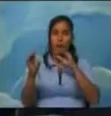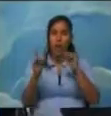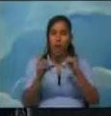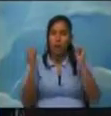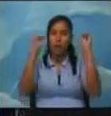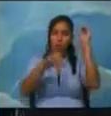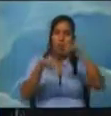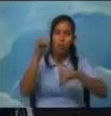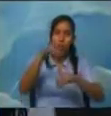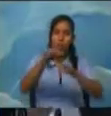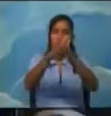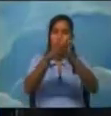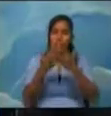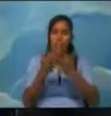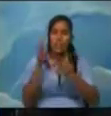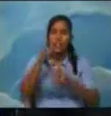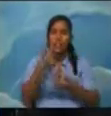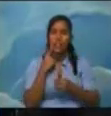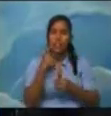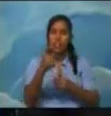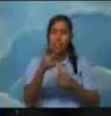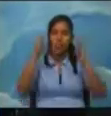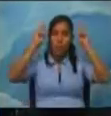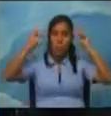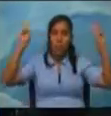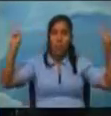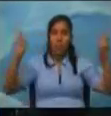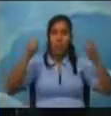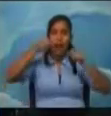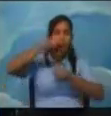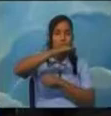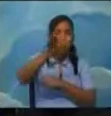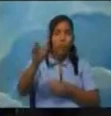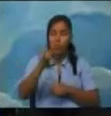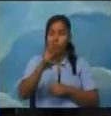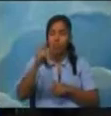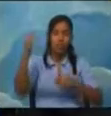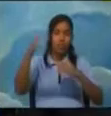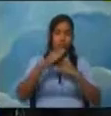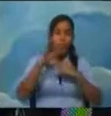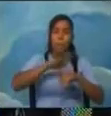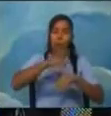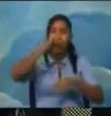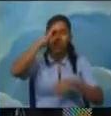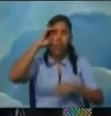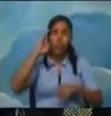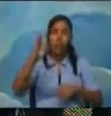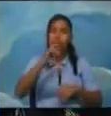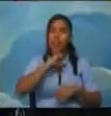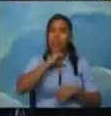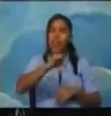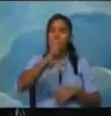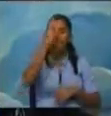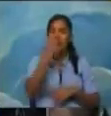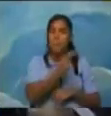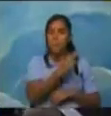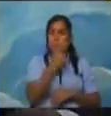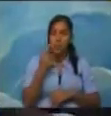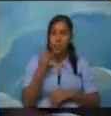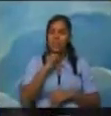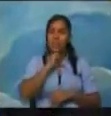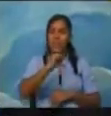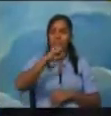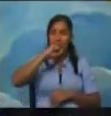la Escritura. Le está diciendo a Moisés al pueblo, no se atrevan porque vuestro Dios, este es el pacto, vuestro Dios es